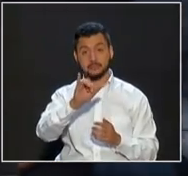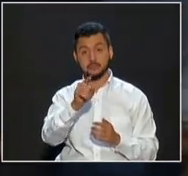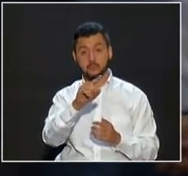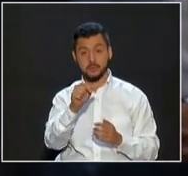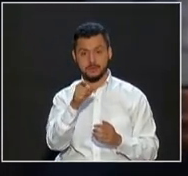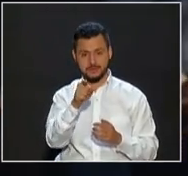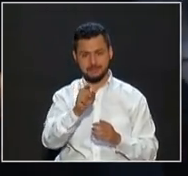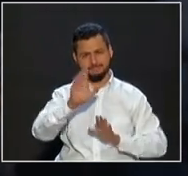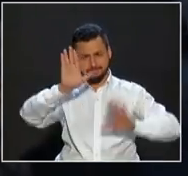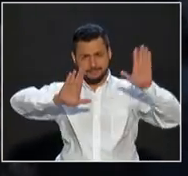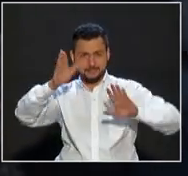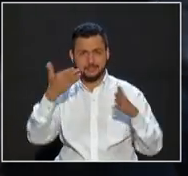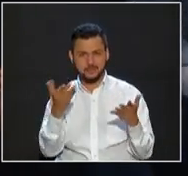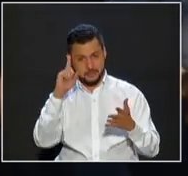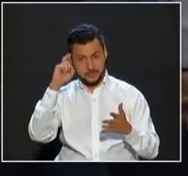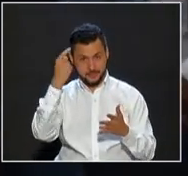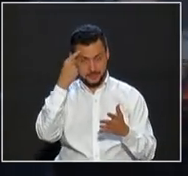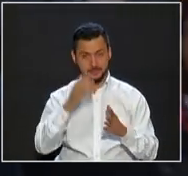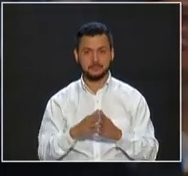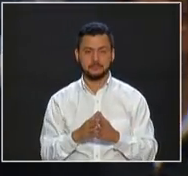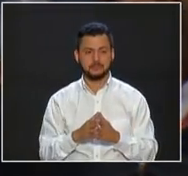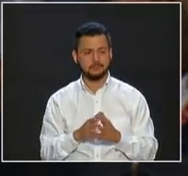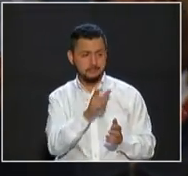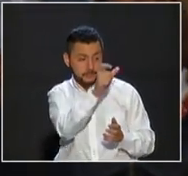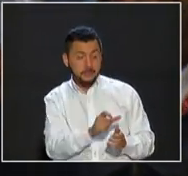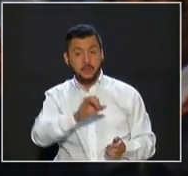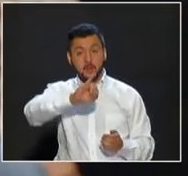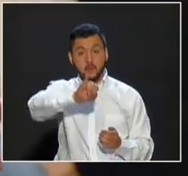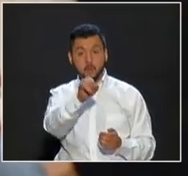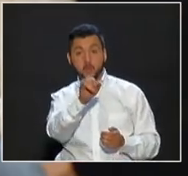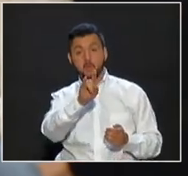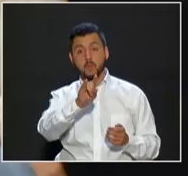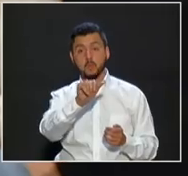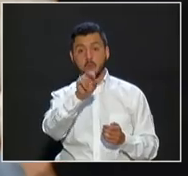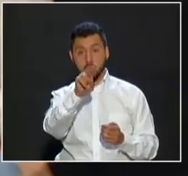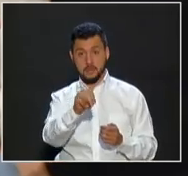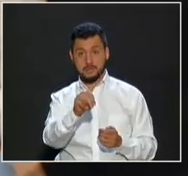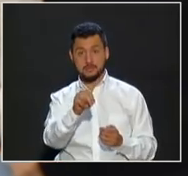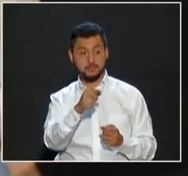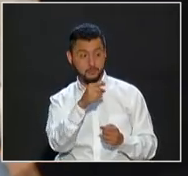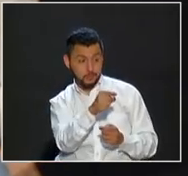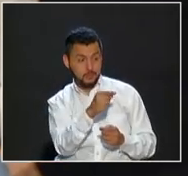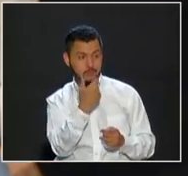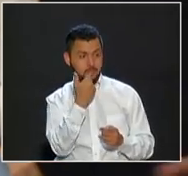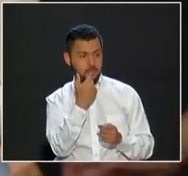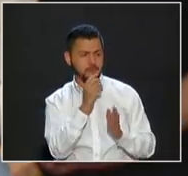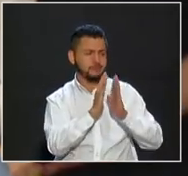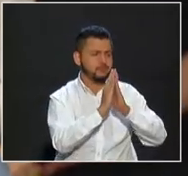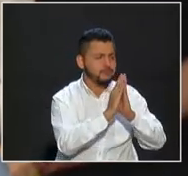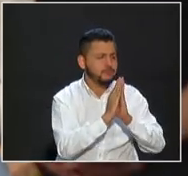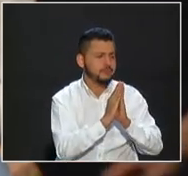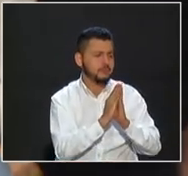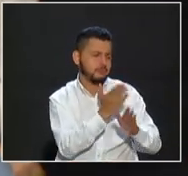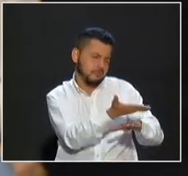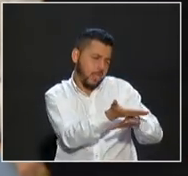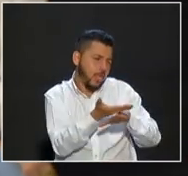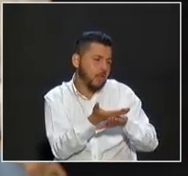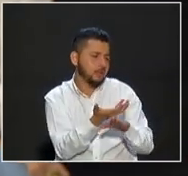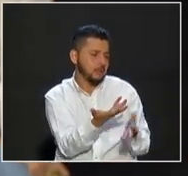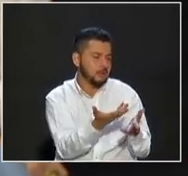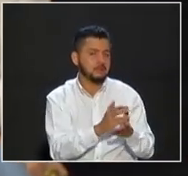diferencias respetando a cuál camilo esto no es viendo y haciendo rogativas hay que derrotar políticamente